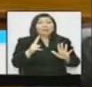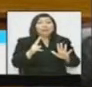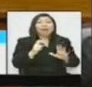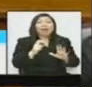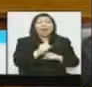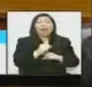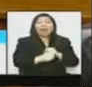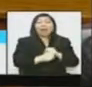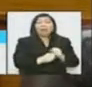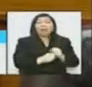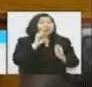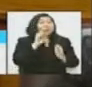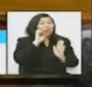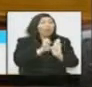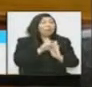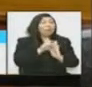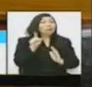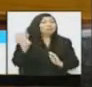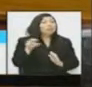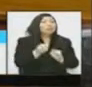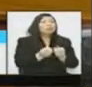lo que